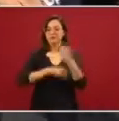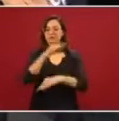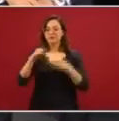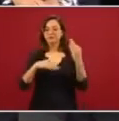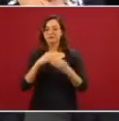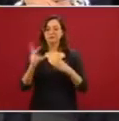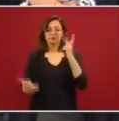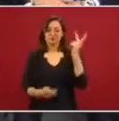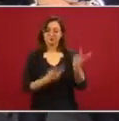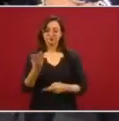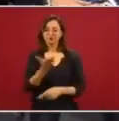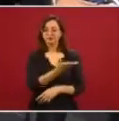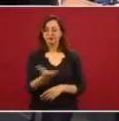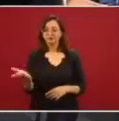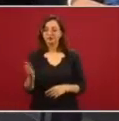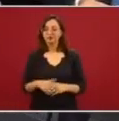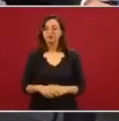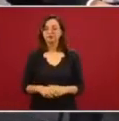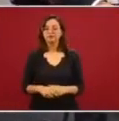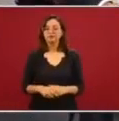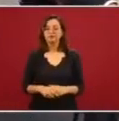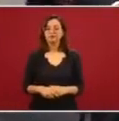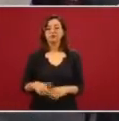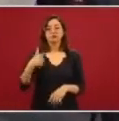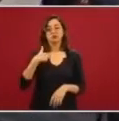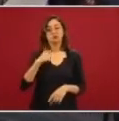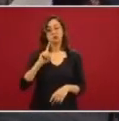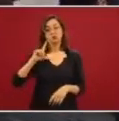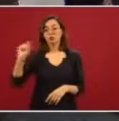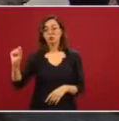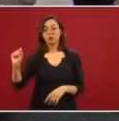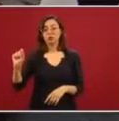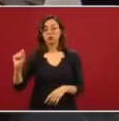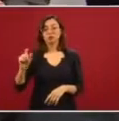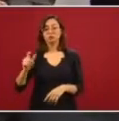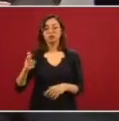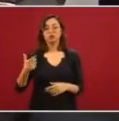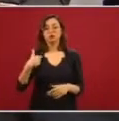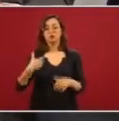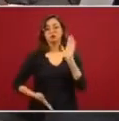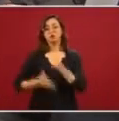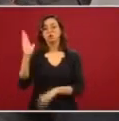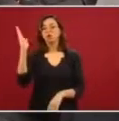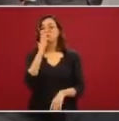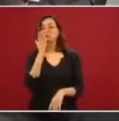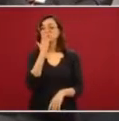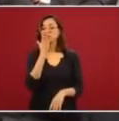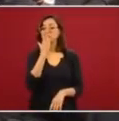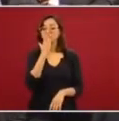preguntas de ustedes yo tengo que salir porque voy a sonora